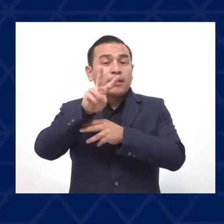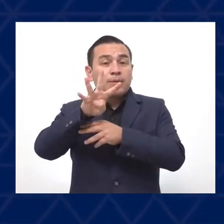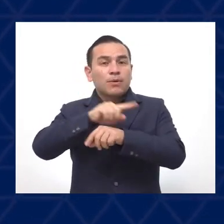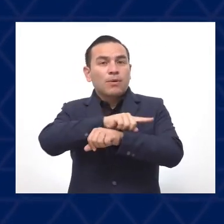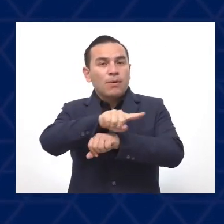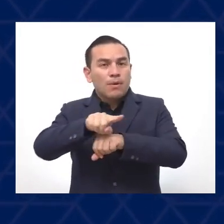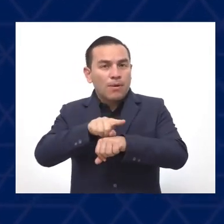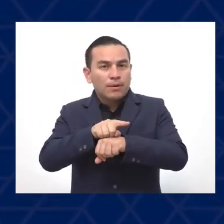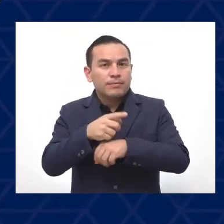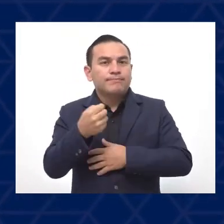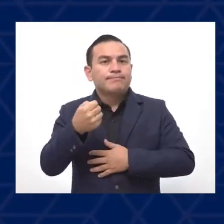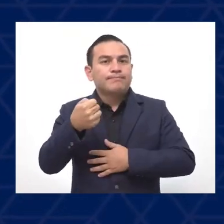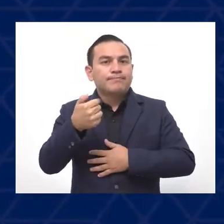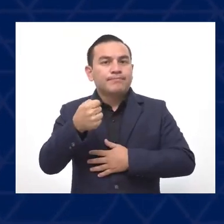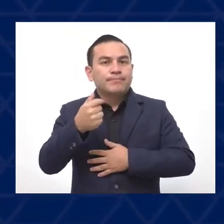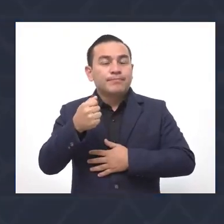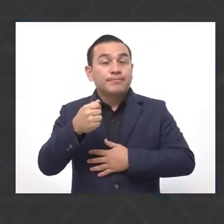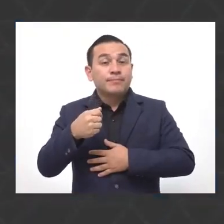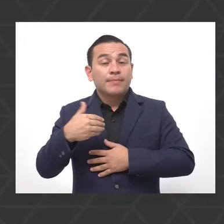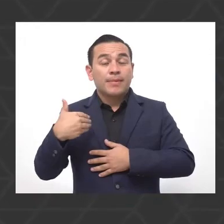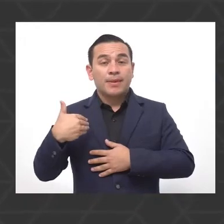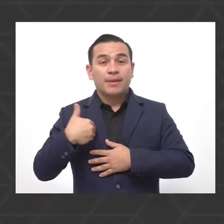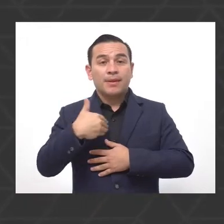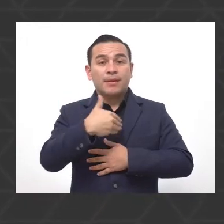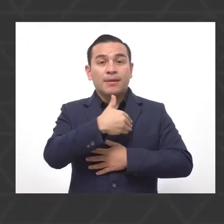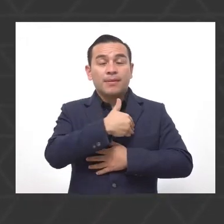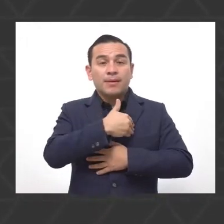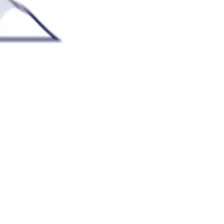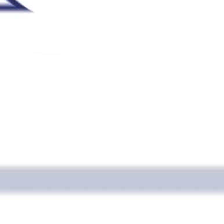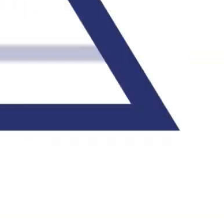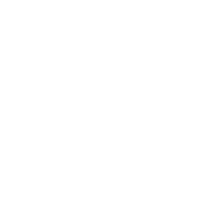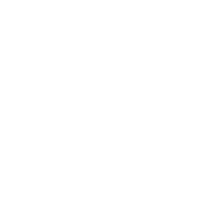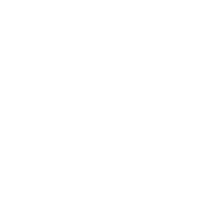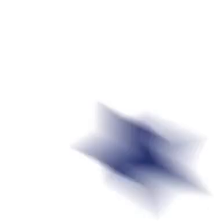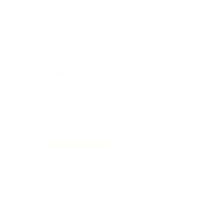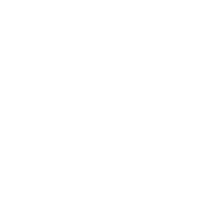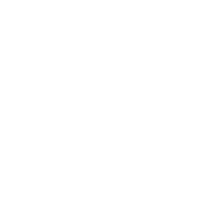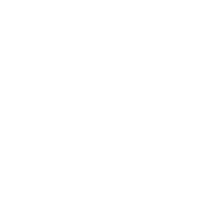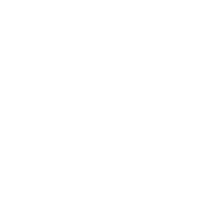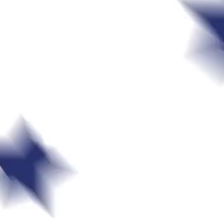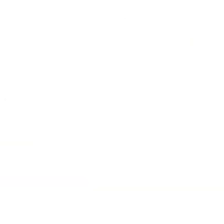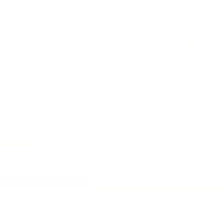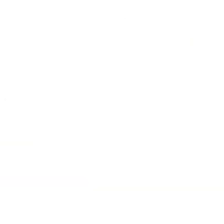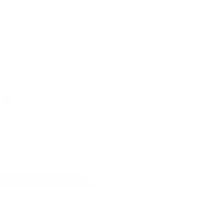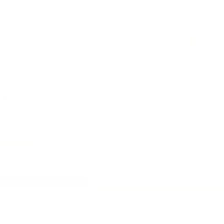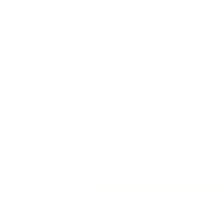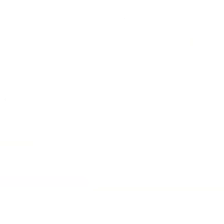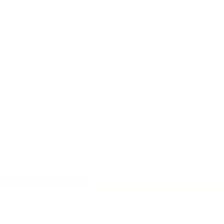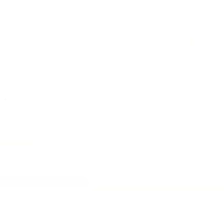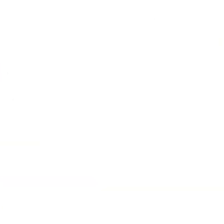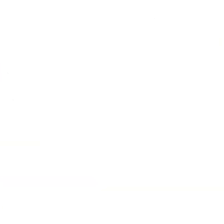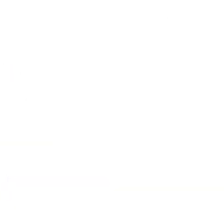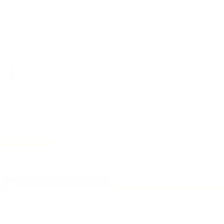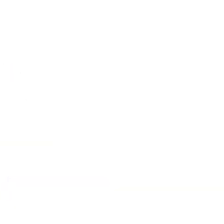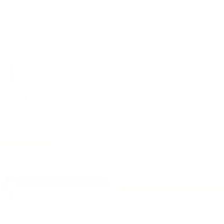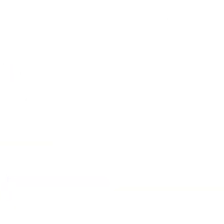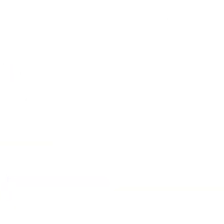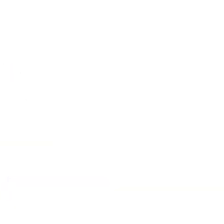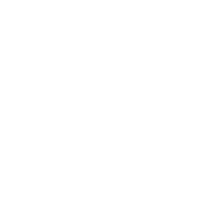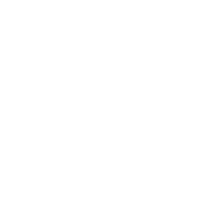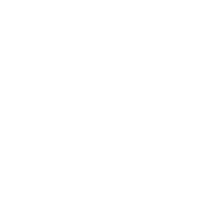24 horas. Policía Nacional Civil, Ministerio de Justicia y Seguridad Pública.